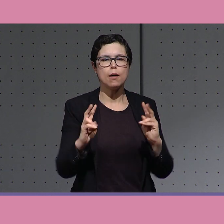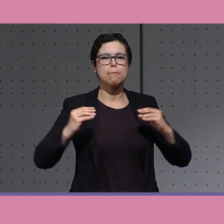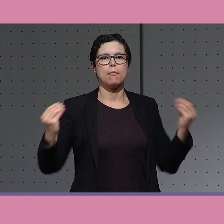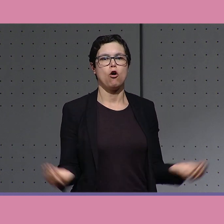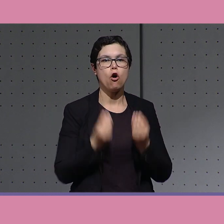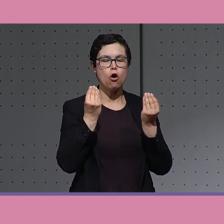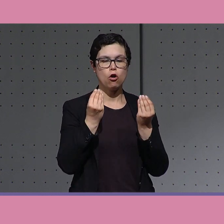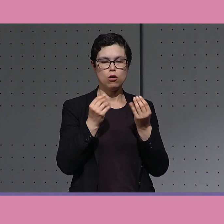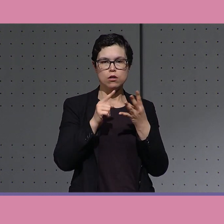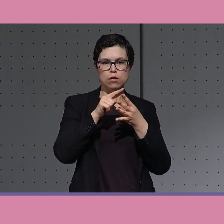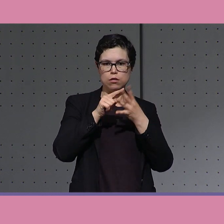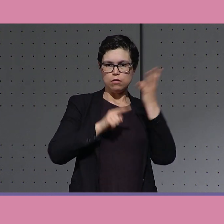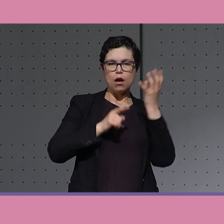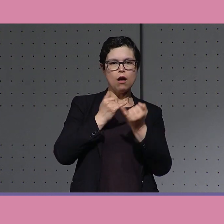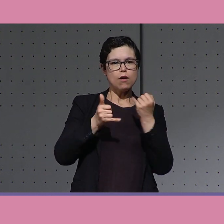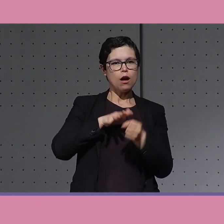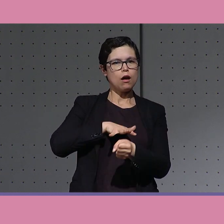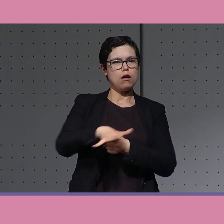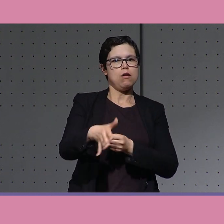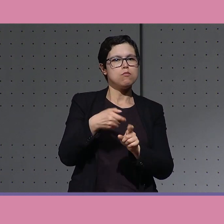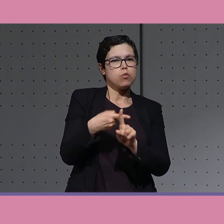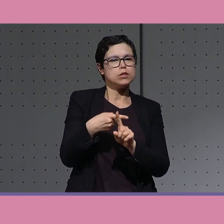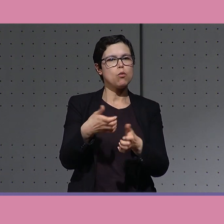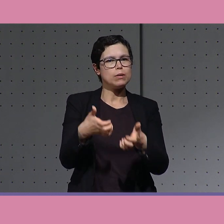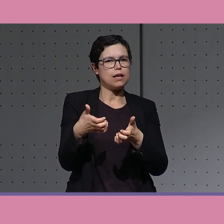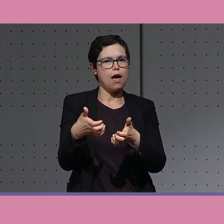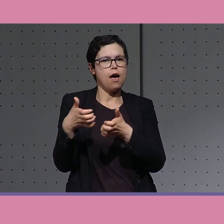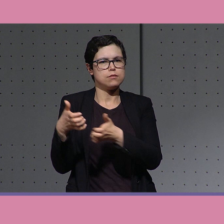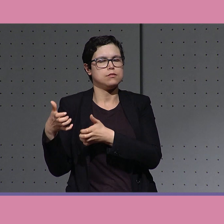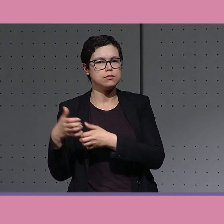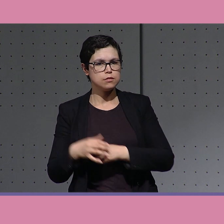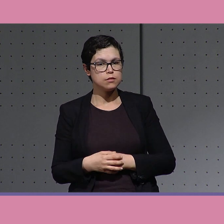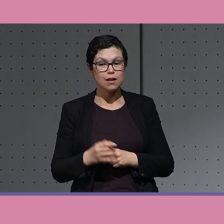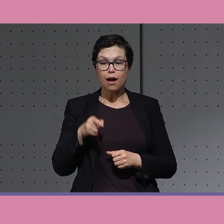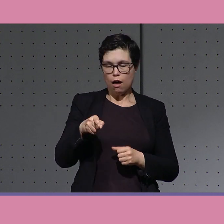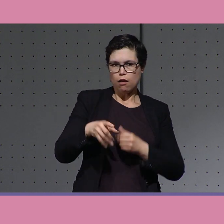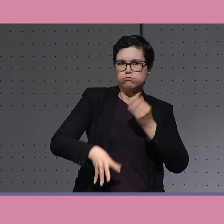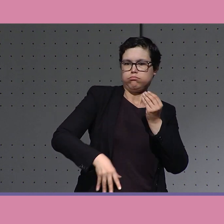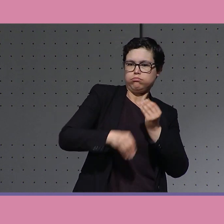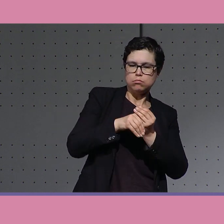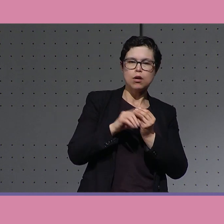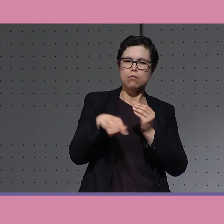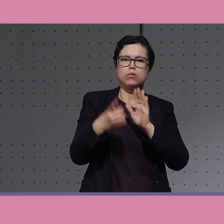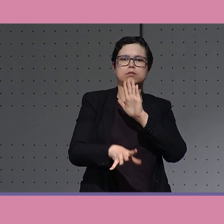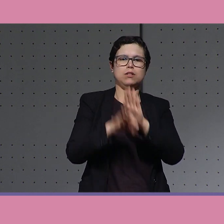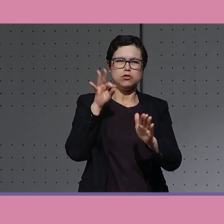pensado. Bueno, pues son ventajas que vamos viendo sobre la marcha y en las que tenemos también que incluir nuestro árbol de decisión al